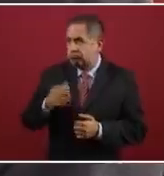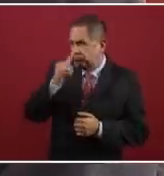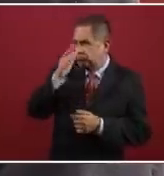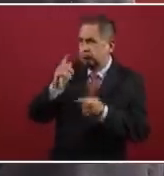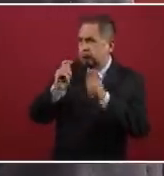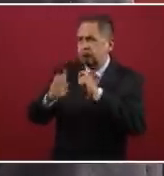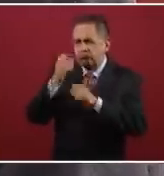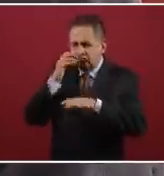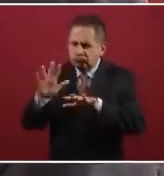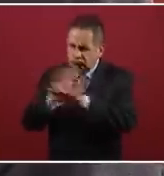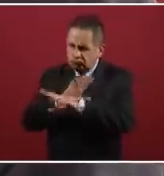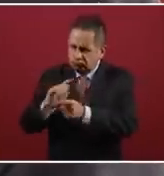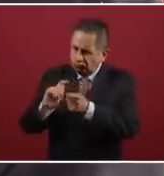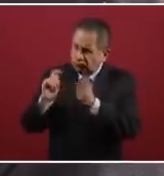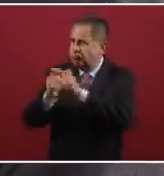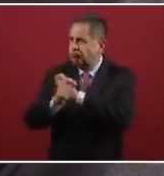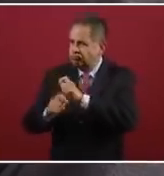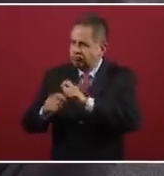una transformación.